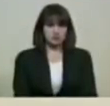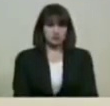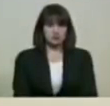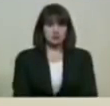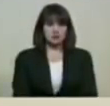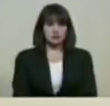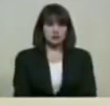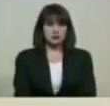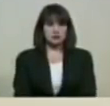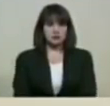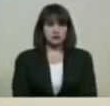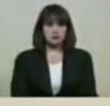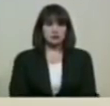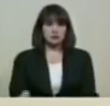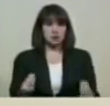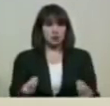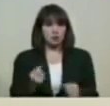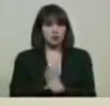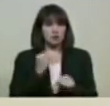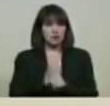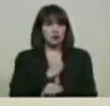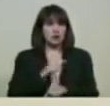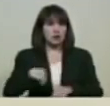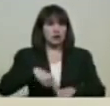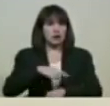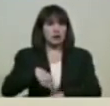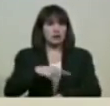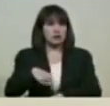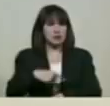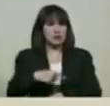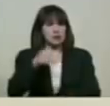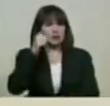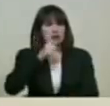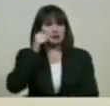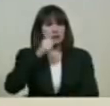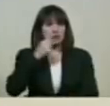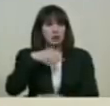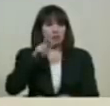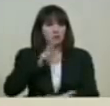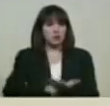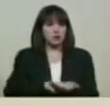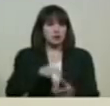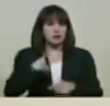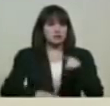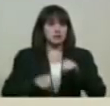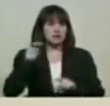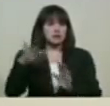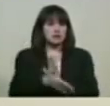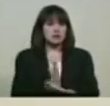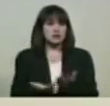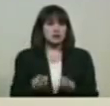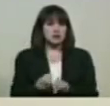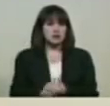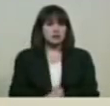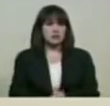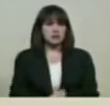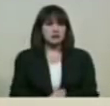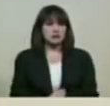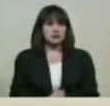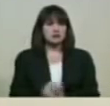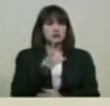lo vieron, trabajando hasta muy tarde el sábado, aprobó recursos por un monto de